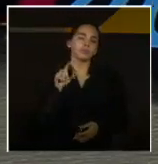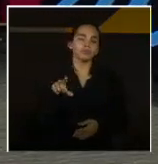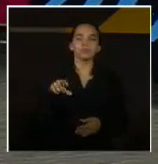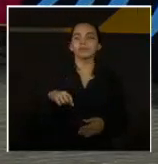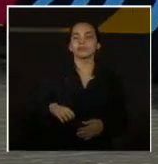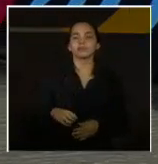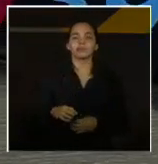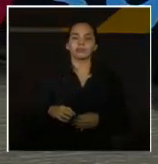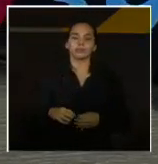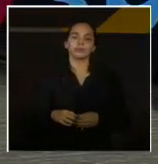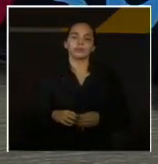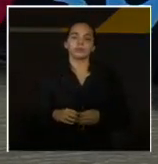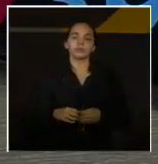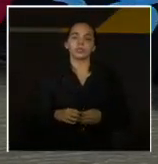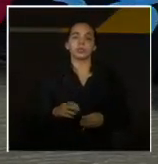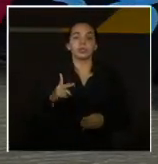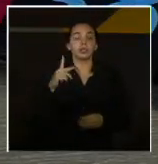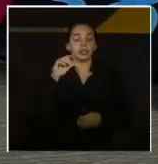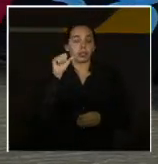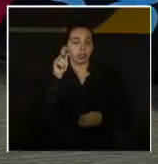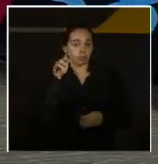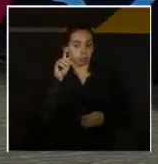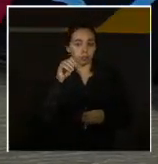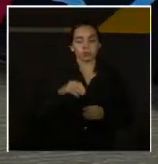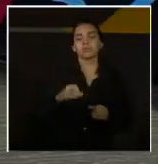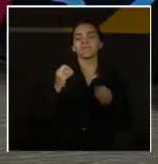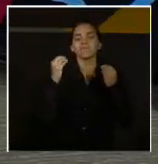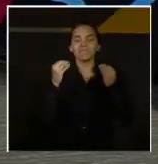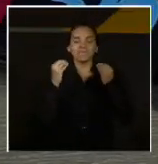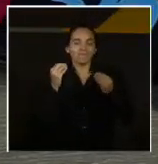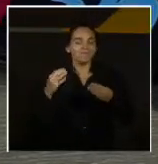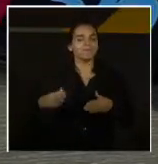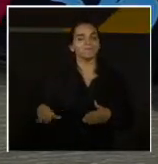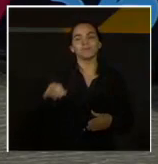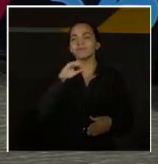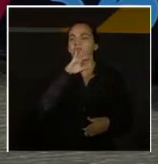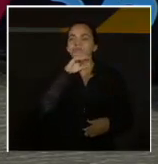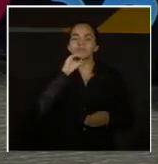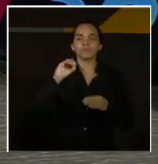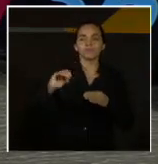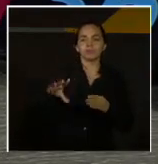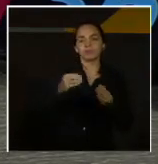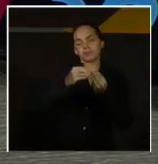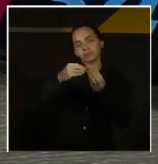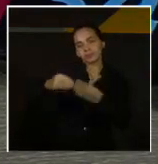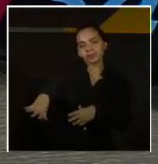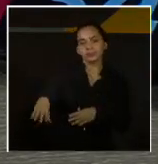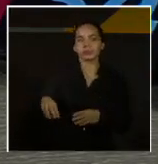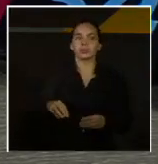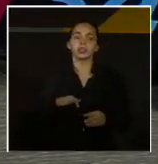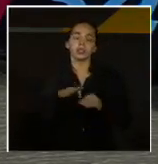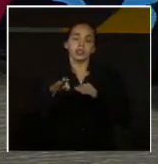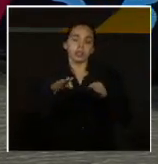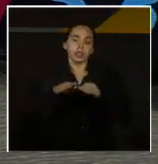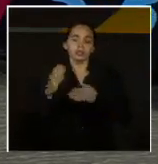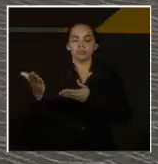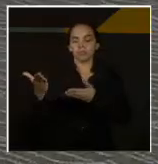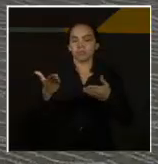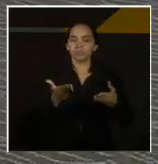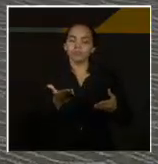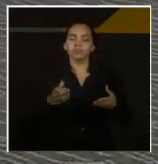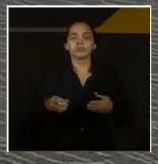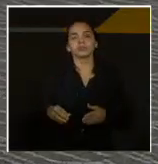el caso de los programas al campo. Hay una enorme corrupción que hoy tienen el abandono al campo porque ya no llegan